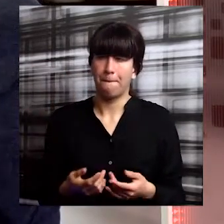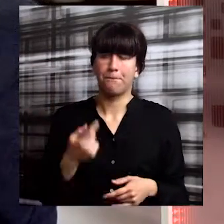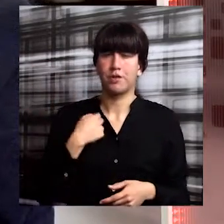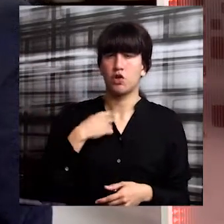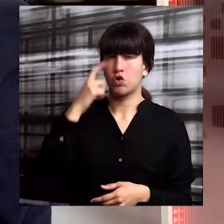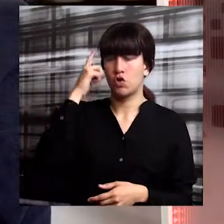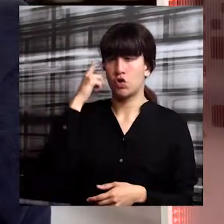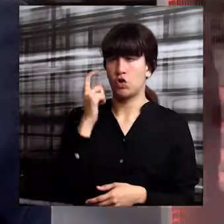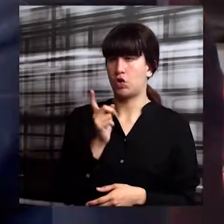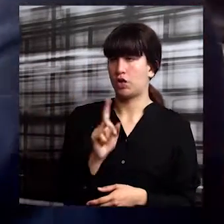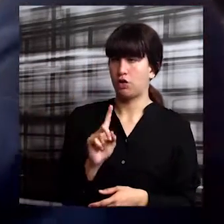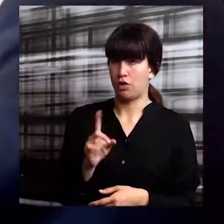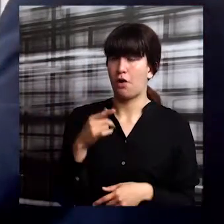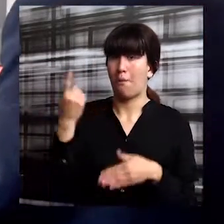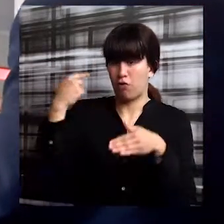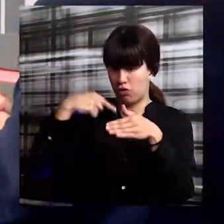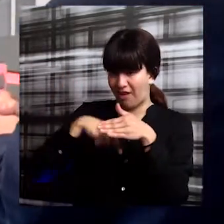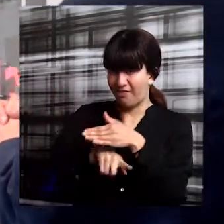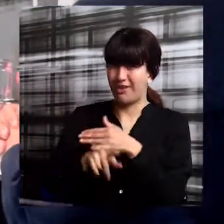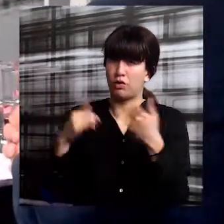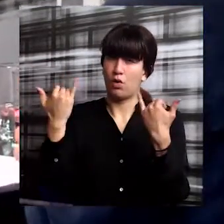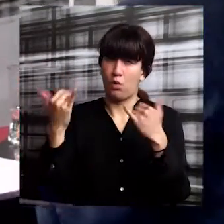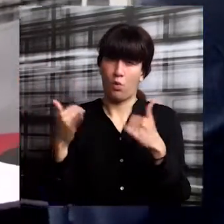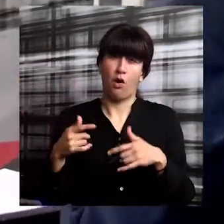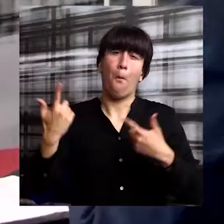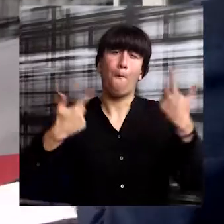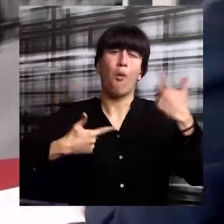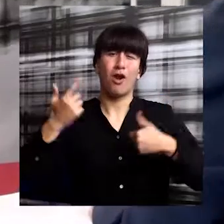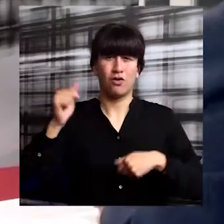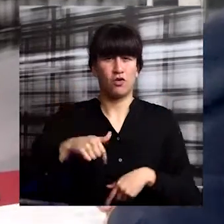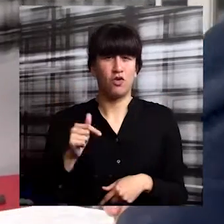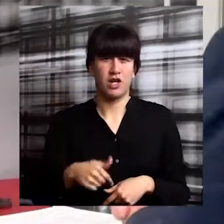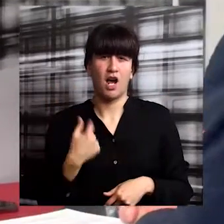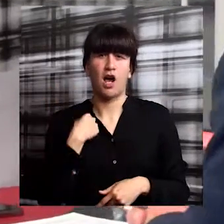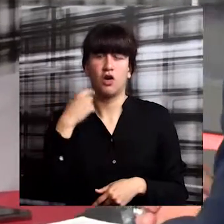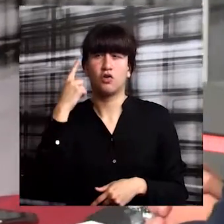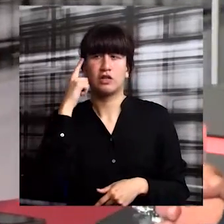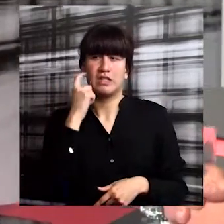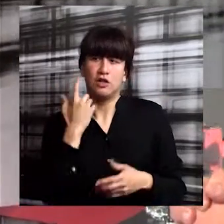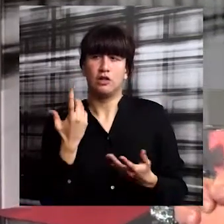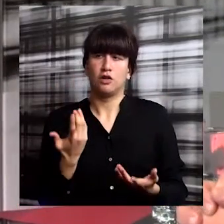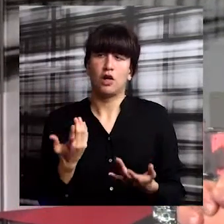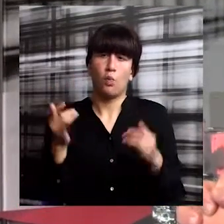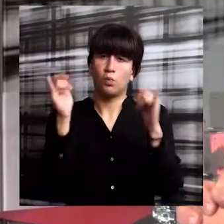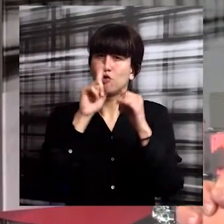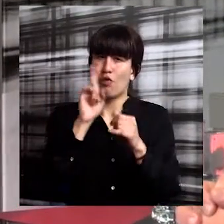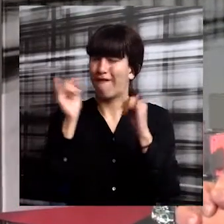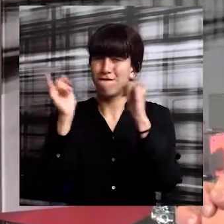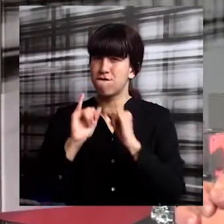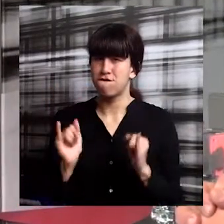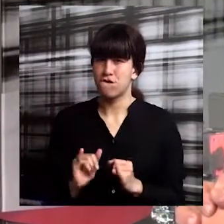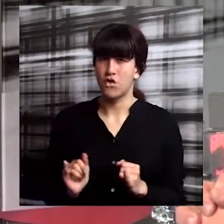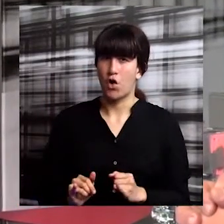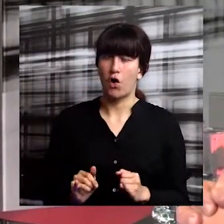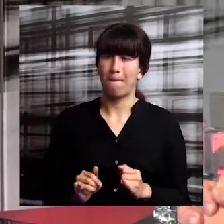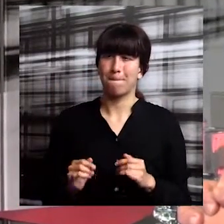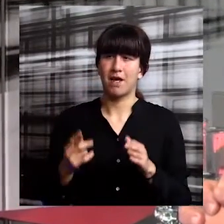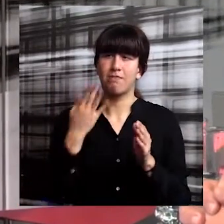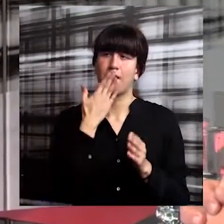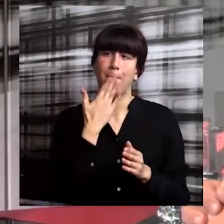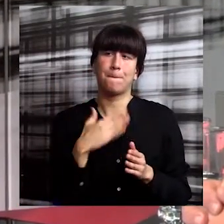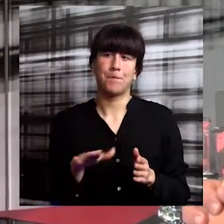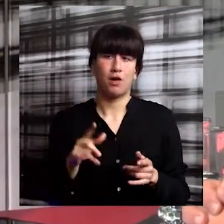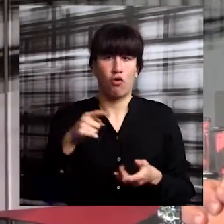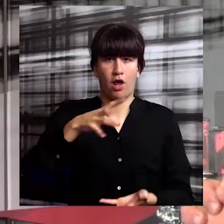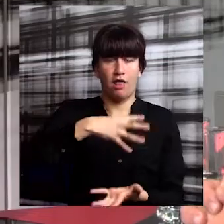creo que no, pero está dentro del juego político hoy día. O sea, creo que no es la fórmula de encontrar solucionar los problemas que acá en una de